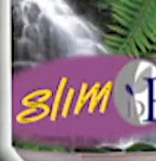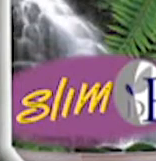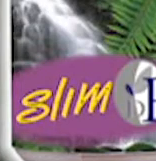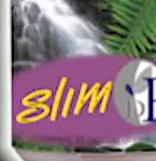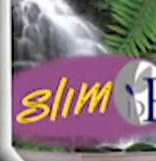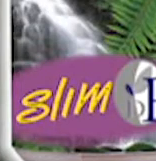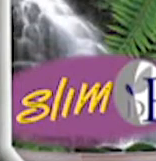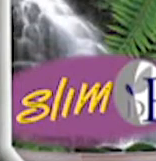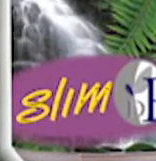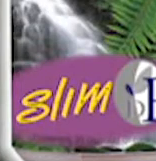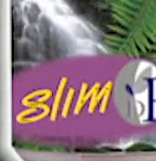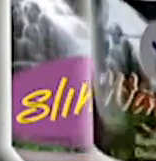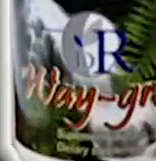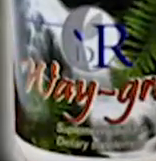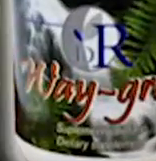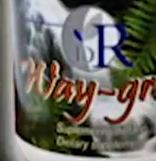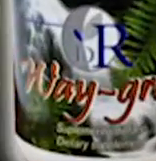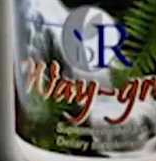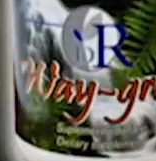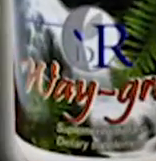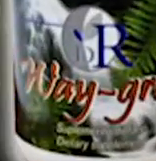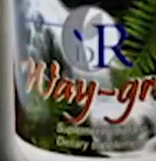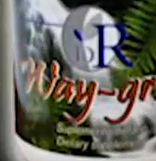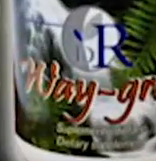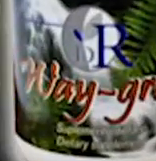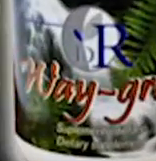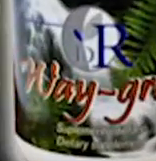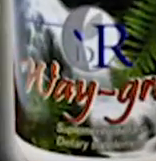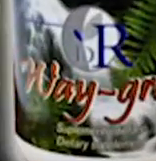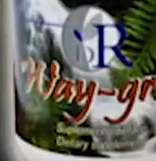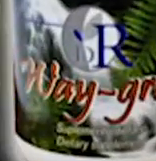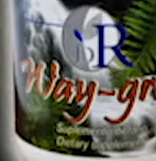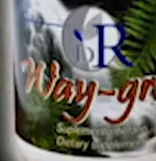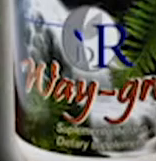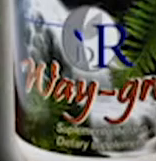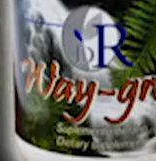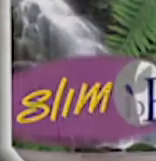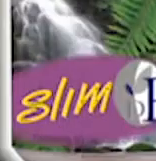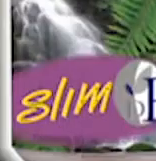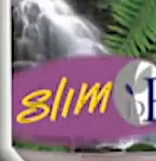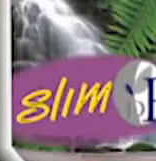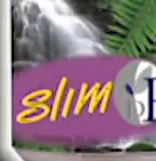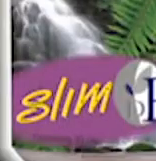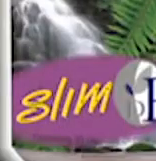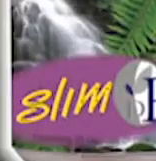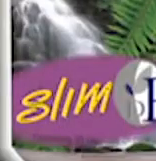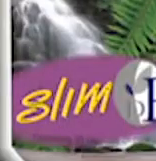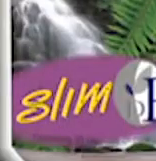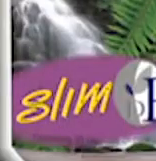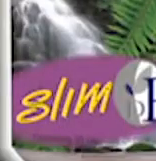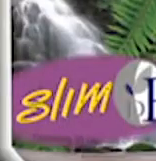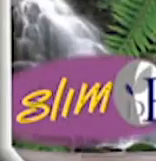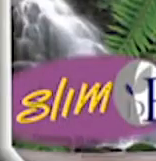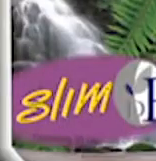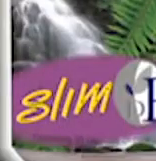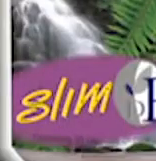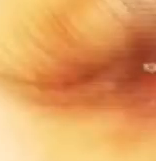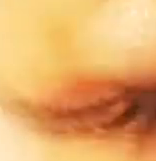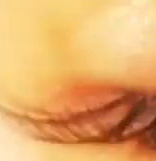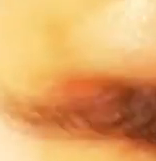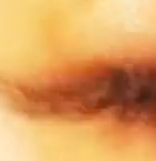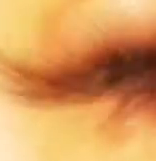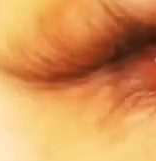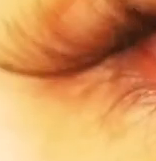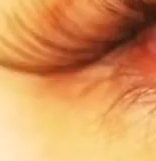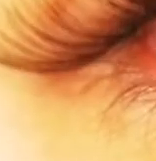las 24 horas, única dosis al desayuno. Whey Grass, disminuye la ansiedad, reduce el apetito, una cápsula después del almuerzo.